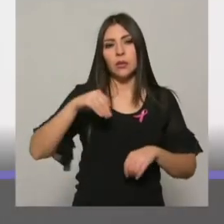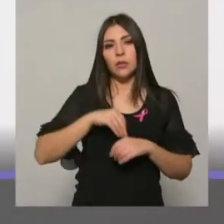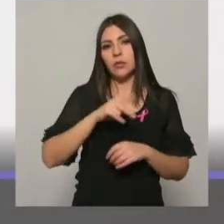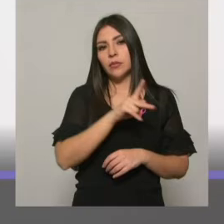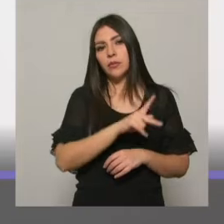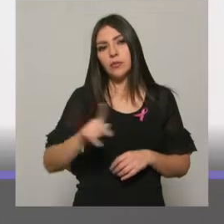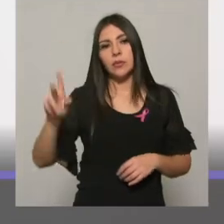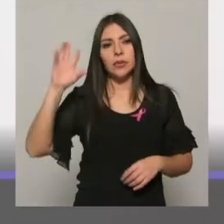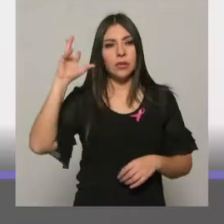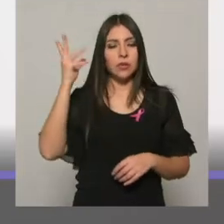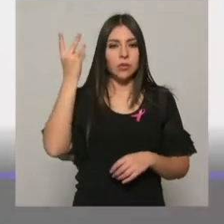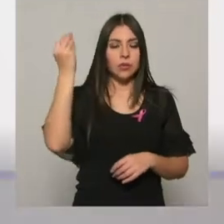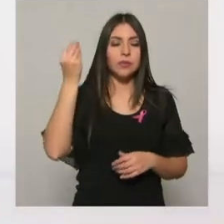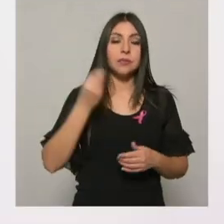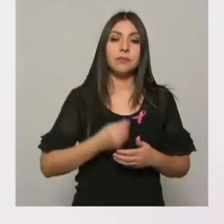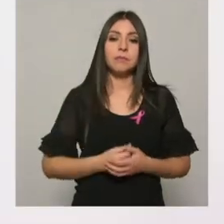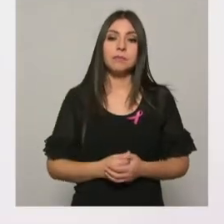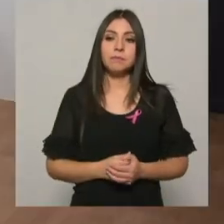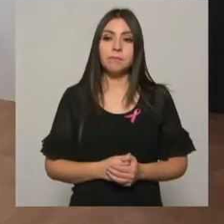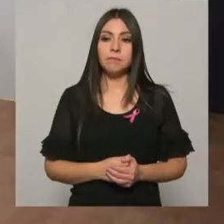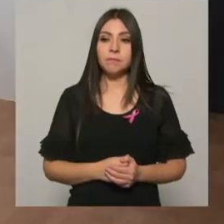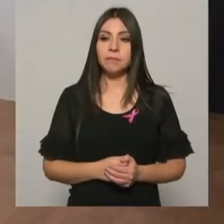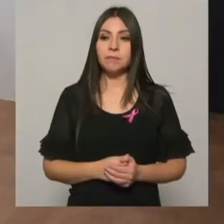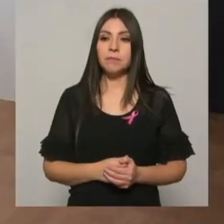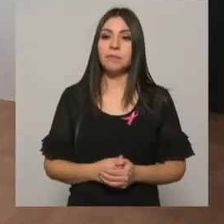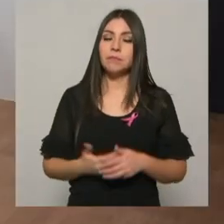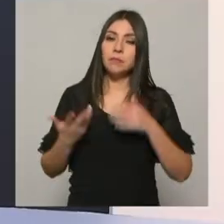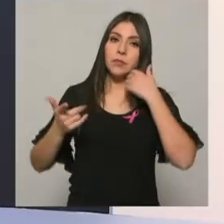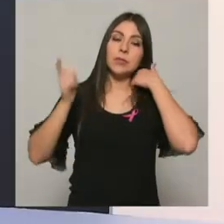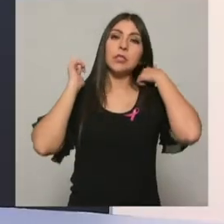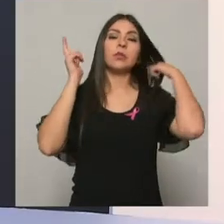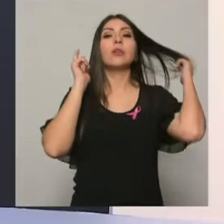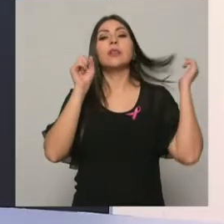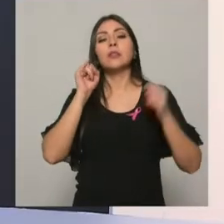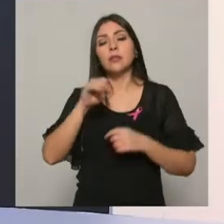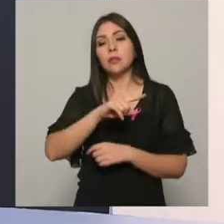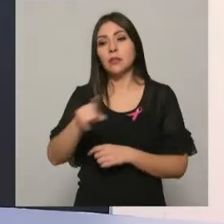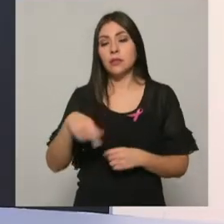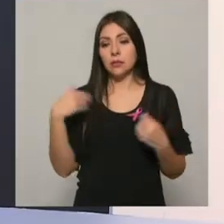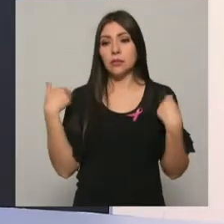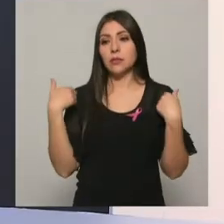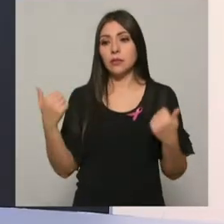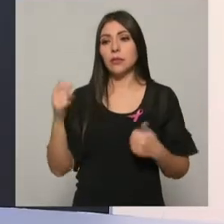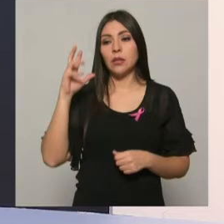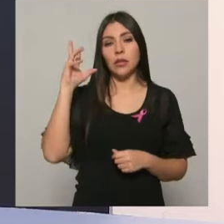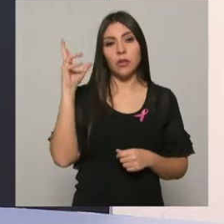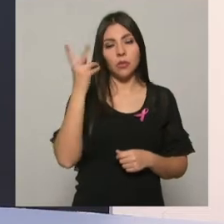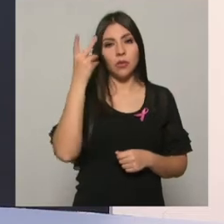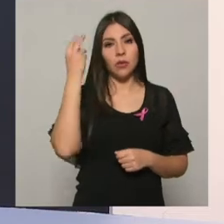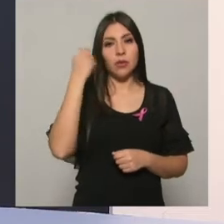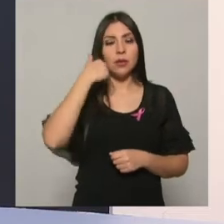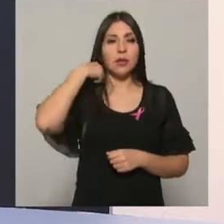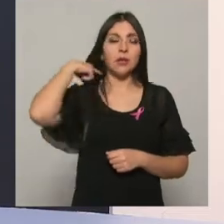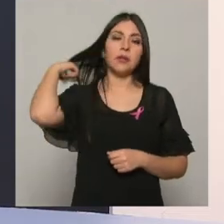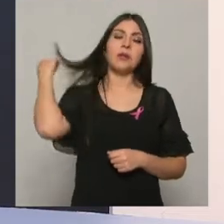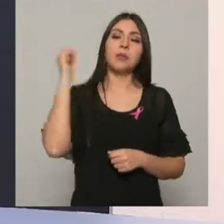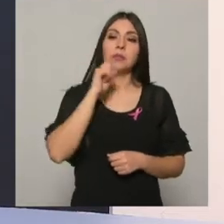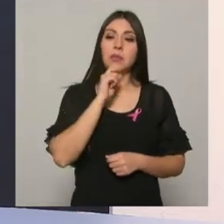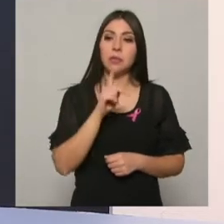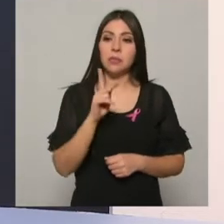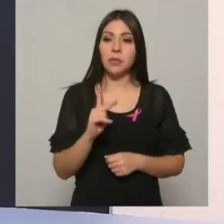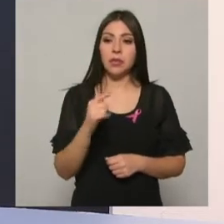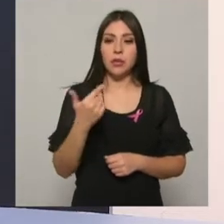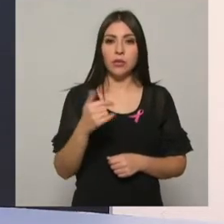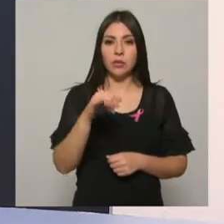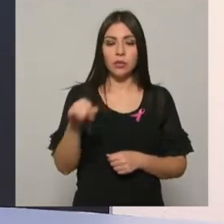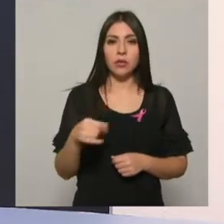estas tecnologías. Pues que ojalá así sea, ¿no? Que nos estén escuchando y que se apliquen también las tecnologías. Por supuesto que la Procuraduría se ponga las pilas